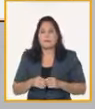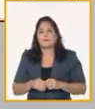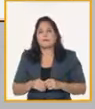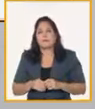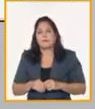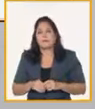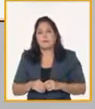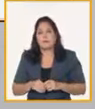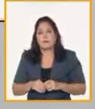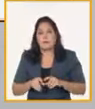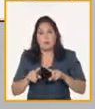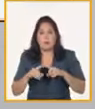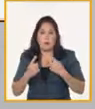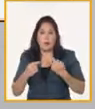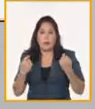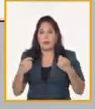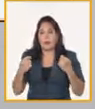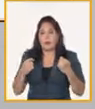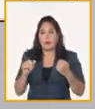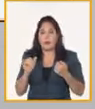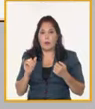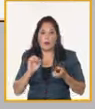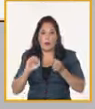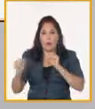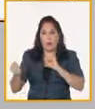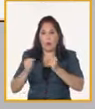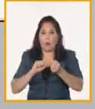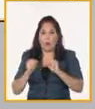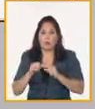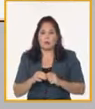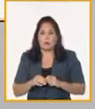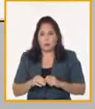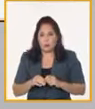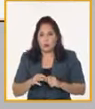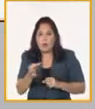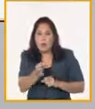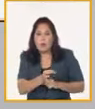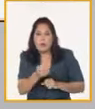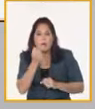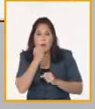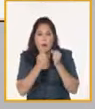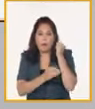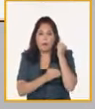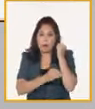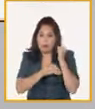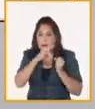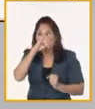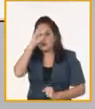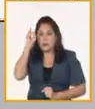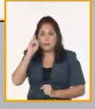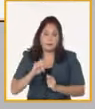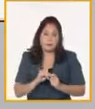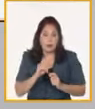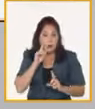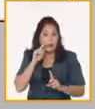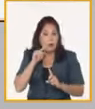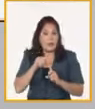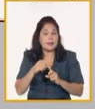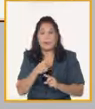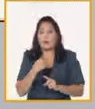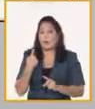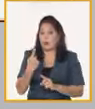o están sujetos bajo todo este régimen de control y eleva el papel del municipio se eleva el papel del municipio uno de los objetivos de